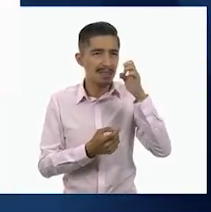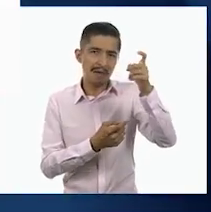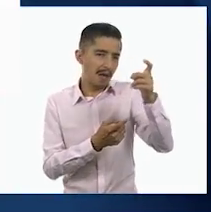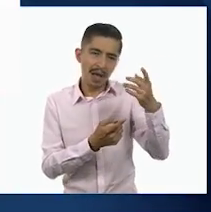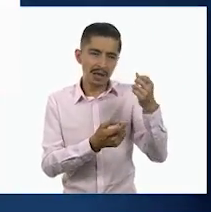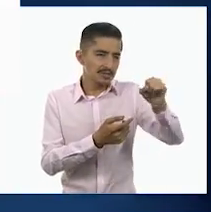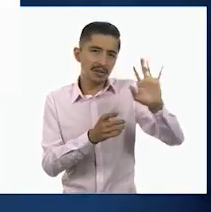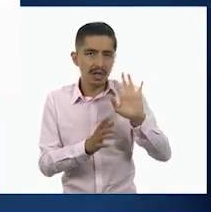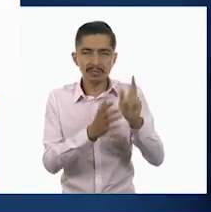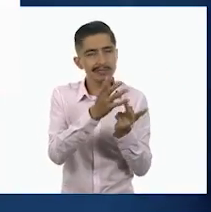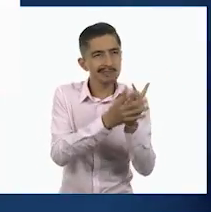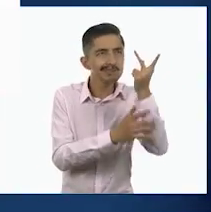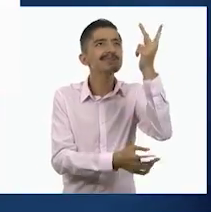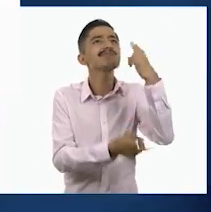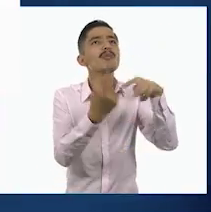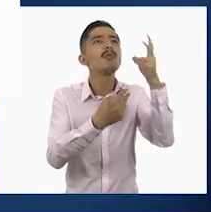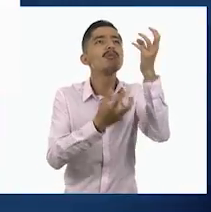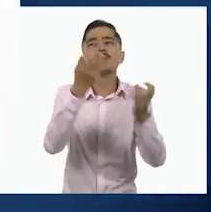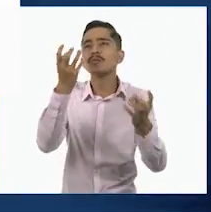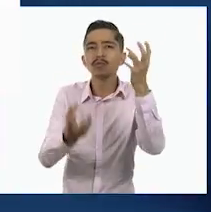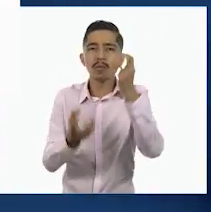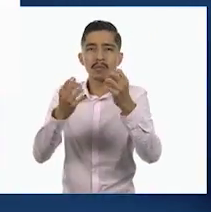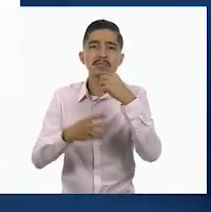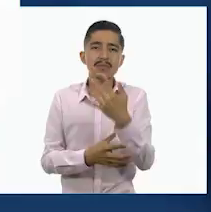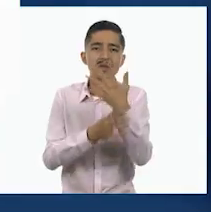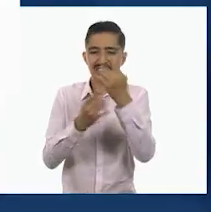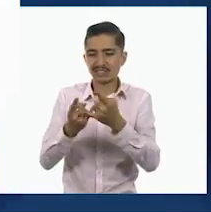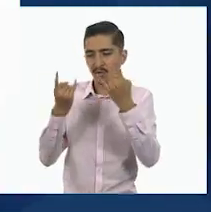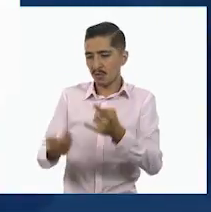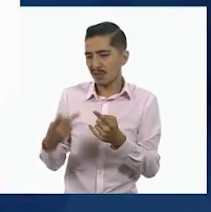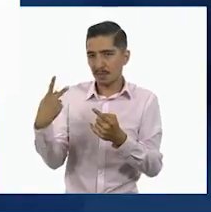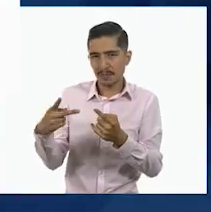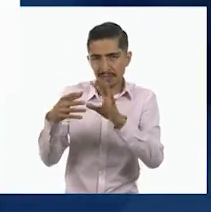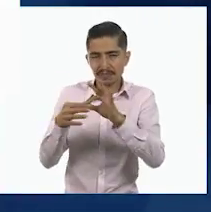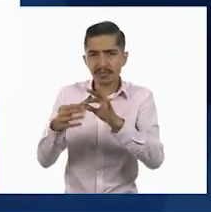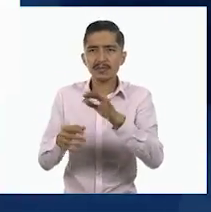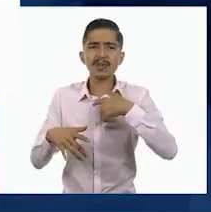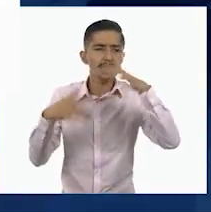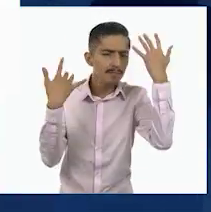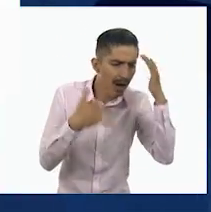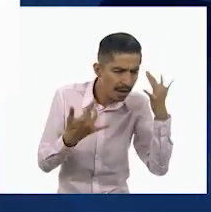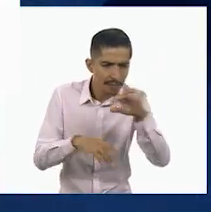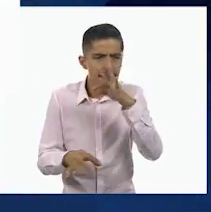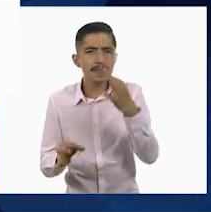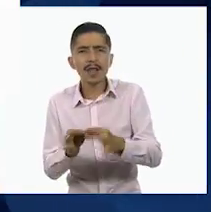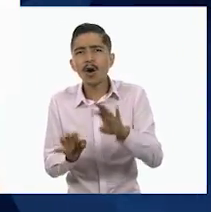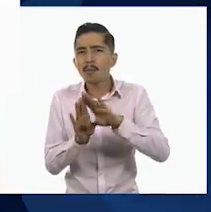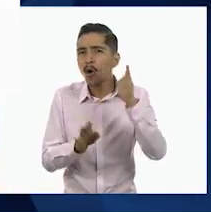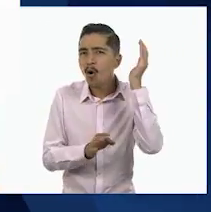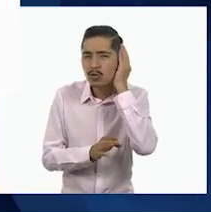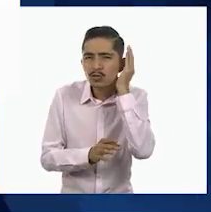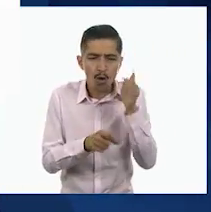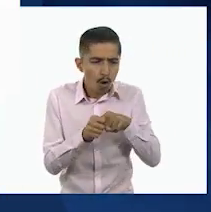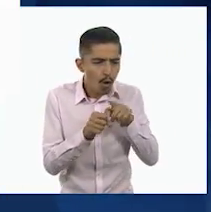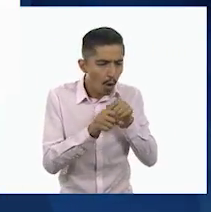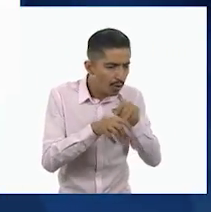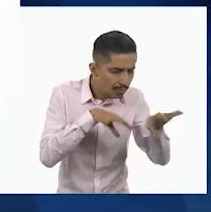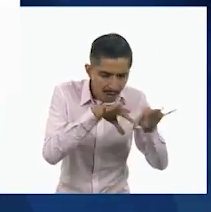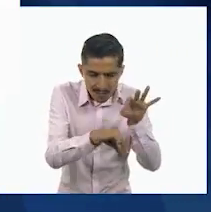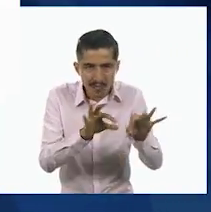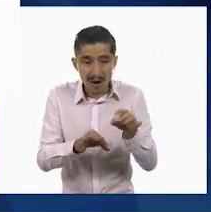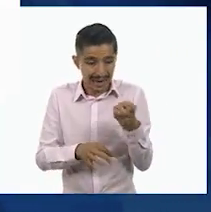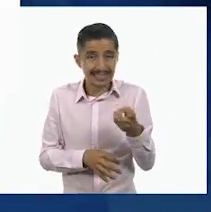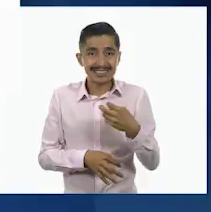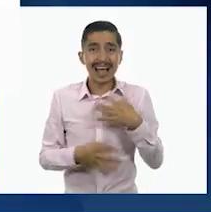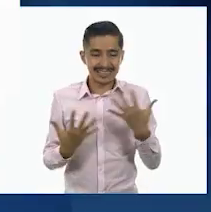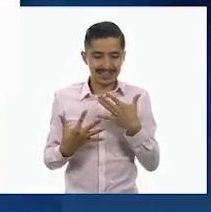que Darío habla con elogio en su autobiografía. Nos bañábamos, recogíamos conchas de colores y con ellas hacíamos